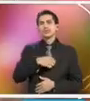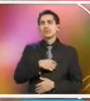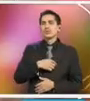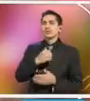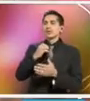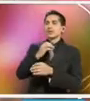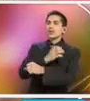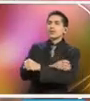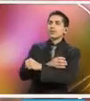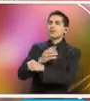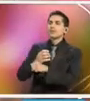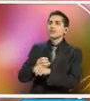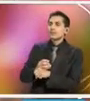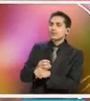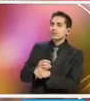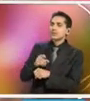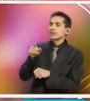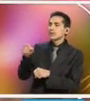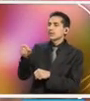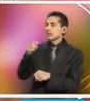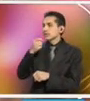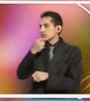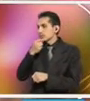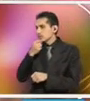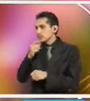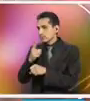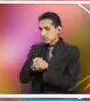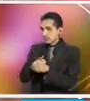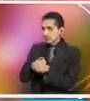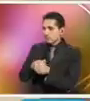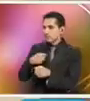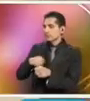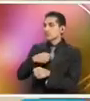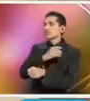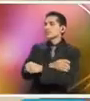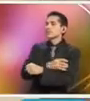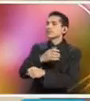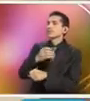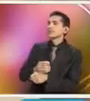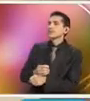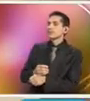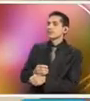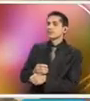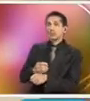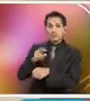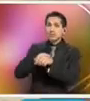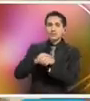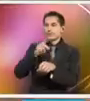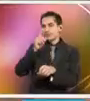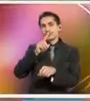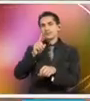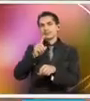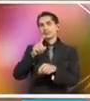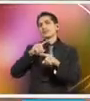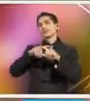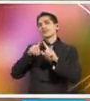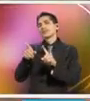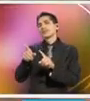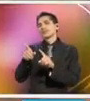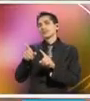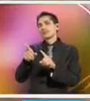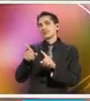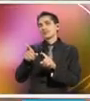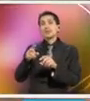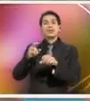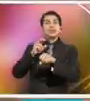llamamos acompañamiento. Son todos los factores, todas las acciones que complementan a una atención médica. El tratamiento, las